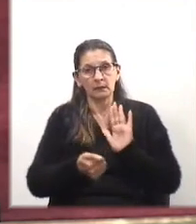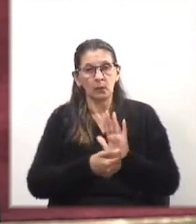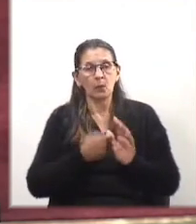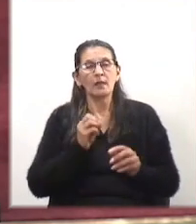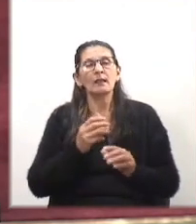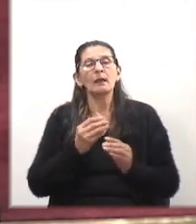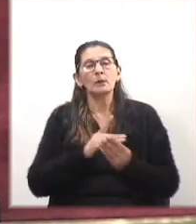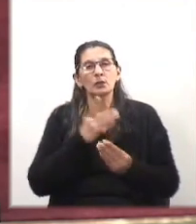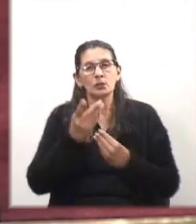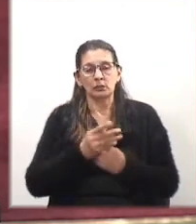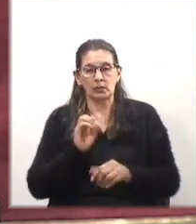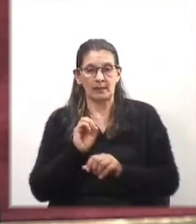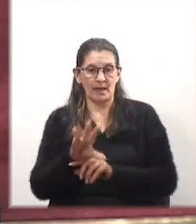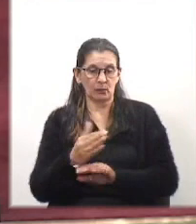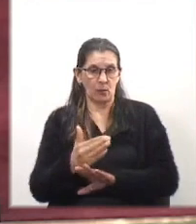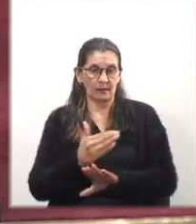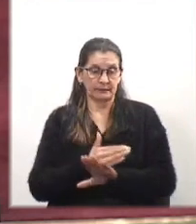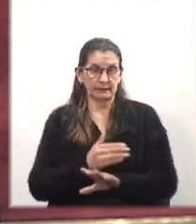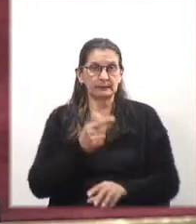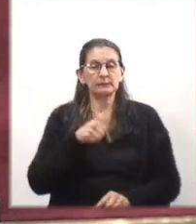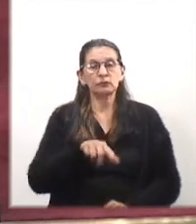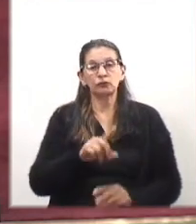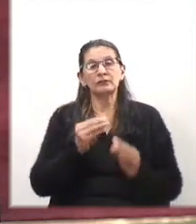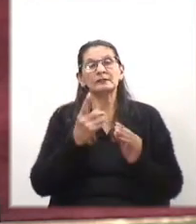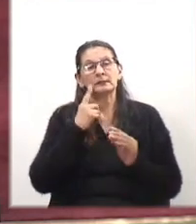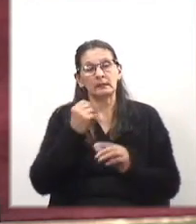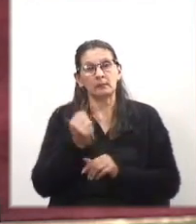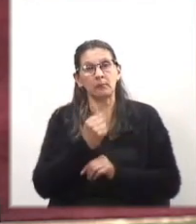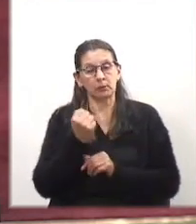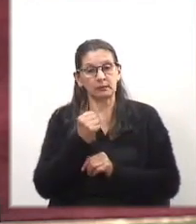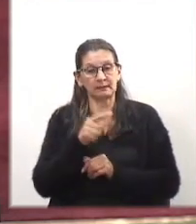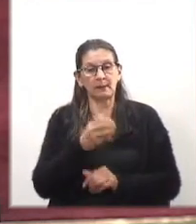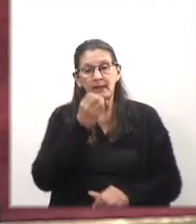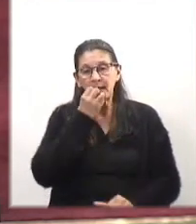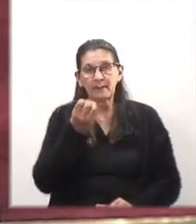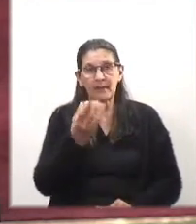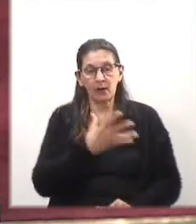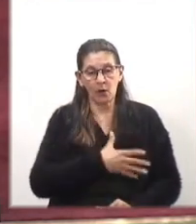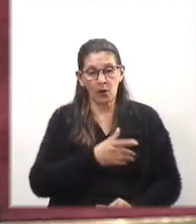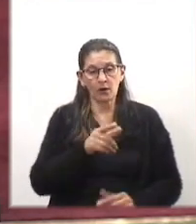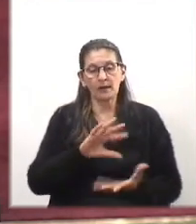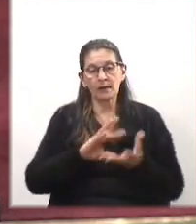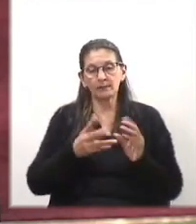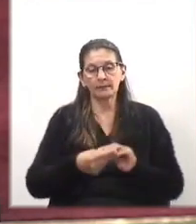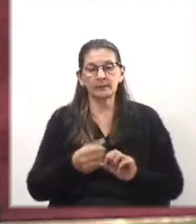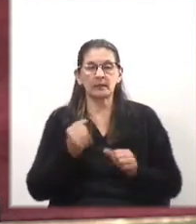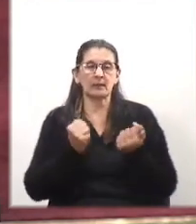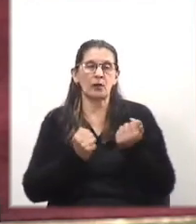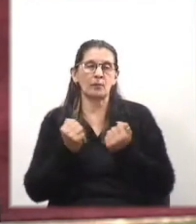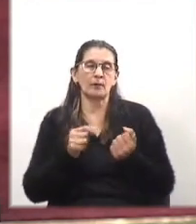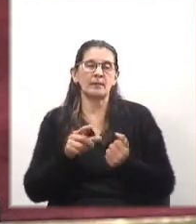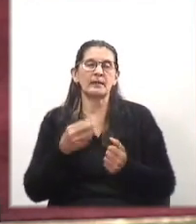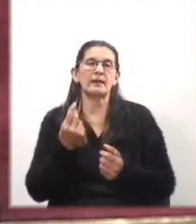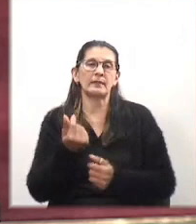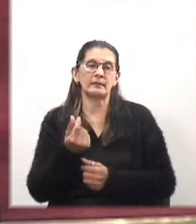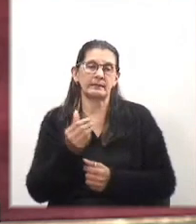que mandaron. Lo que consideramos de suma importancia para mejorar la ecuación económica financiera de la